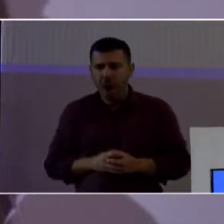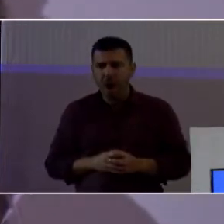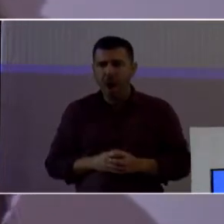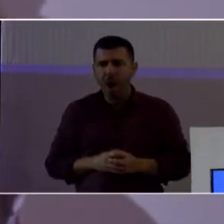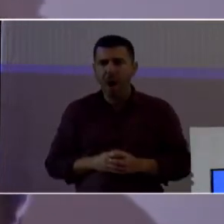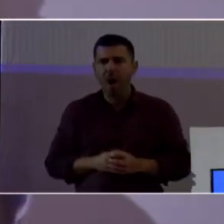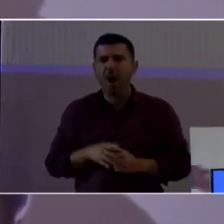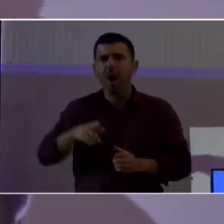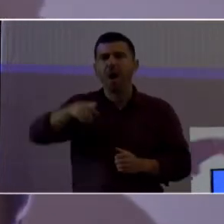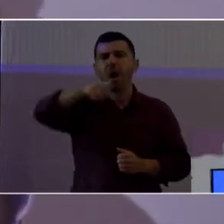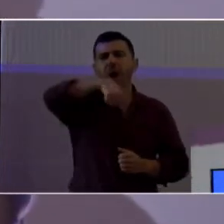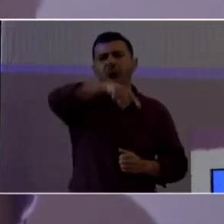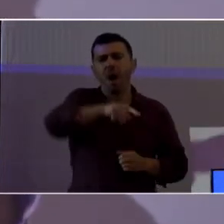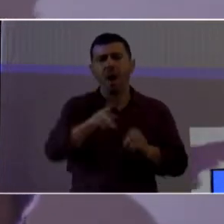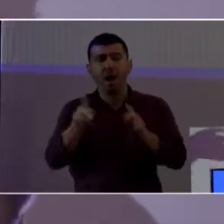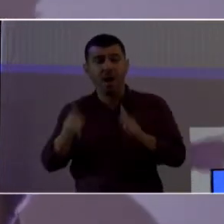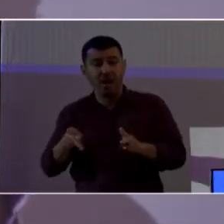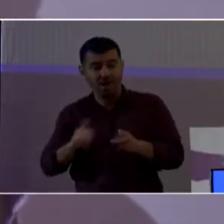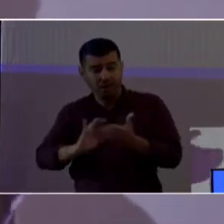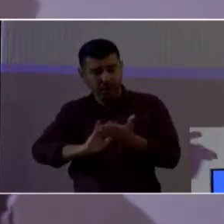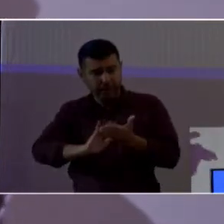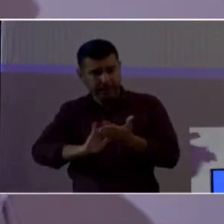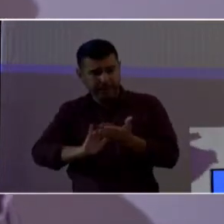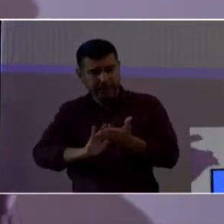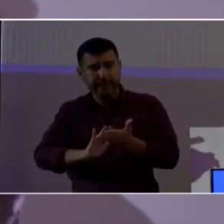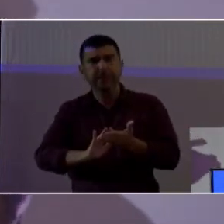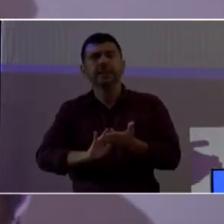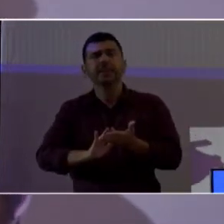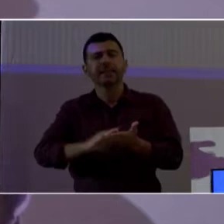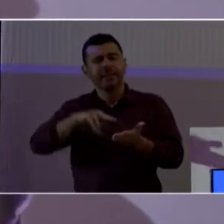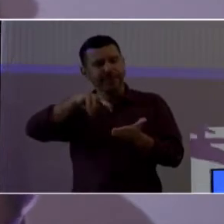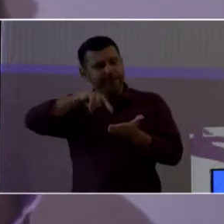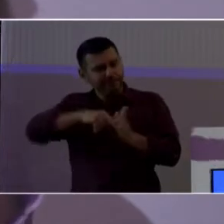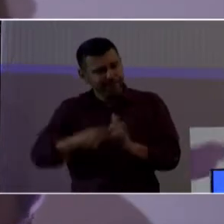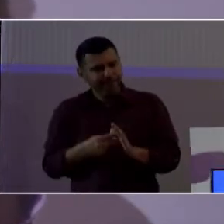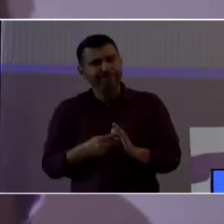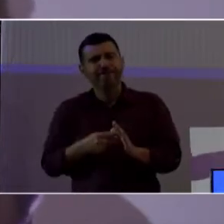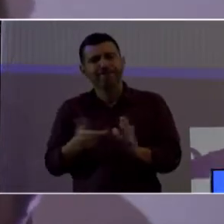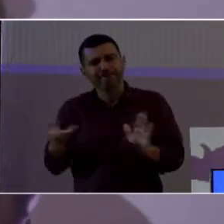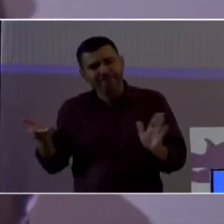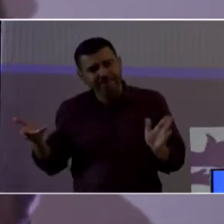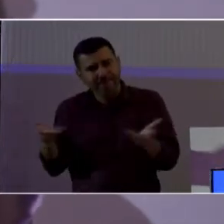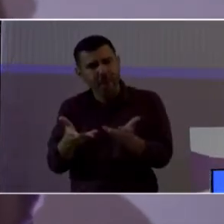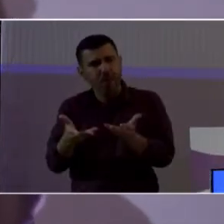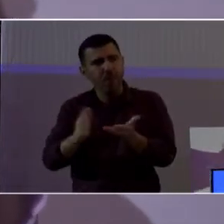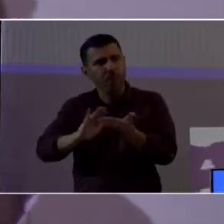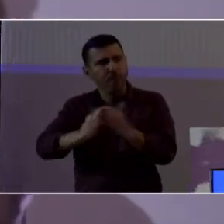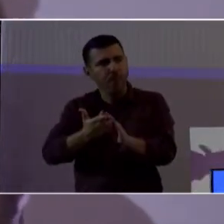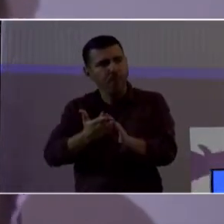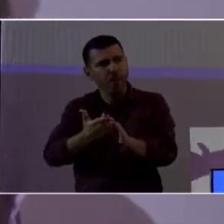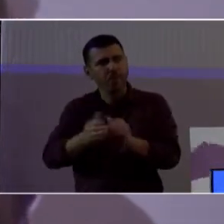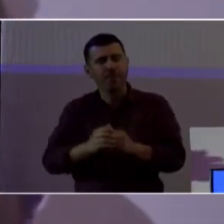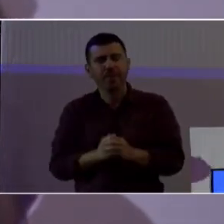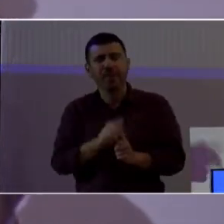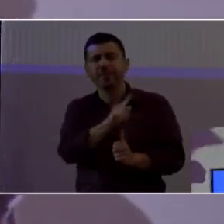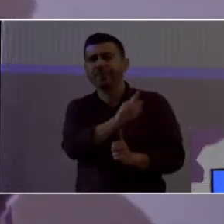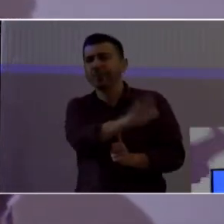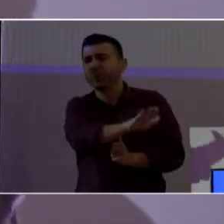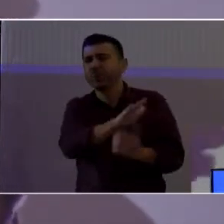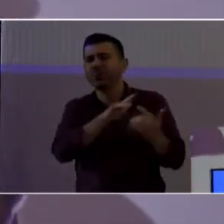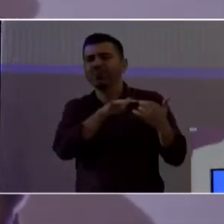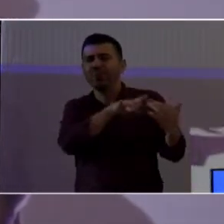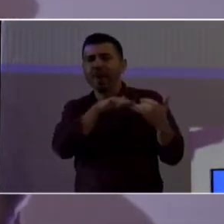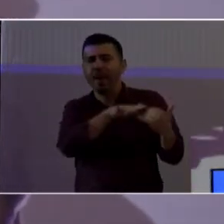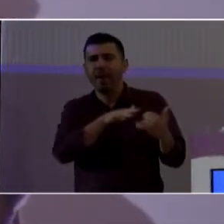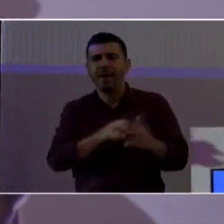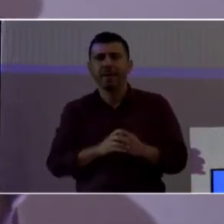el daño, podemos decirlo, que se le había hecho pues a la comunidad en esta guerra, pues que gracias a